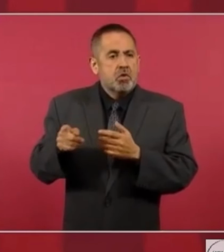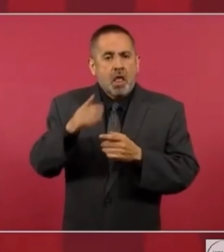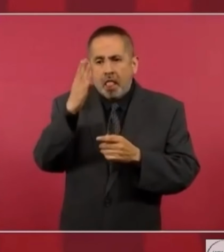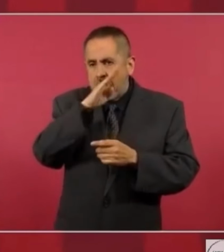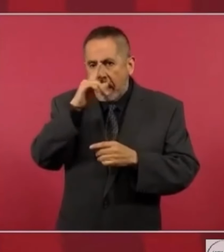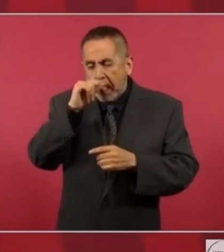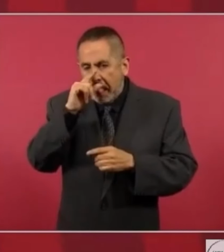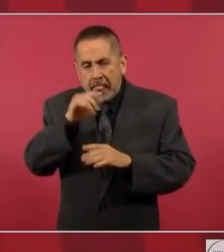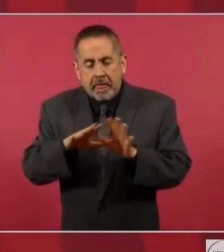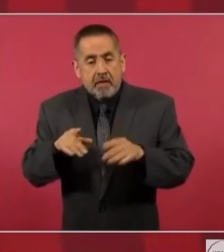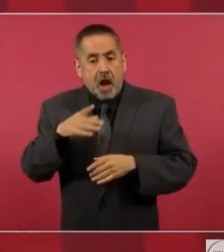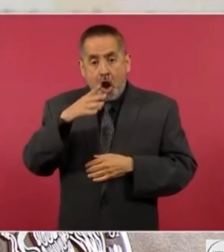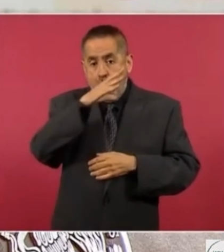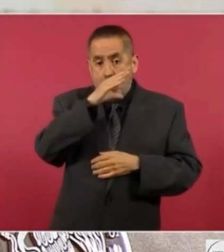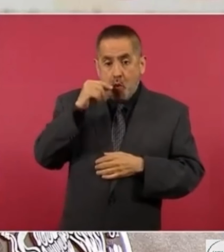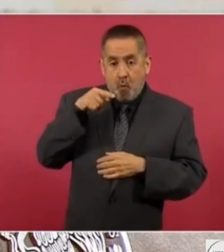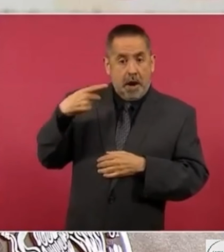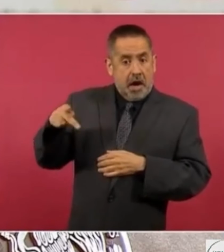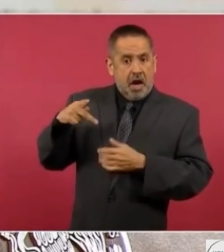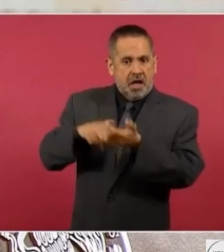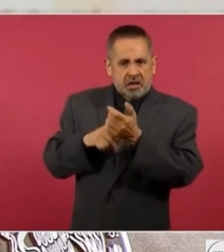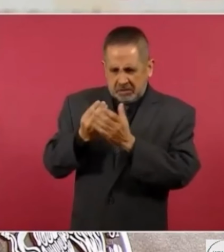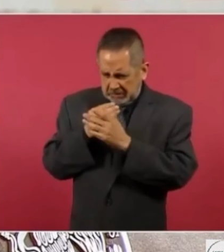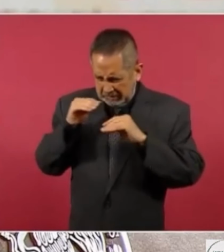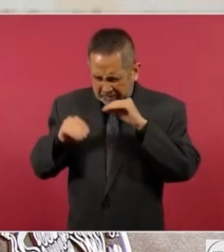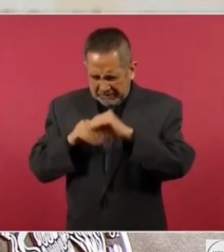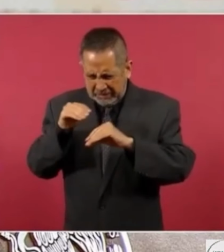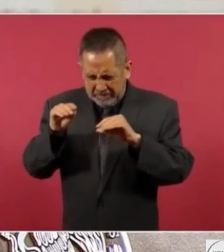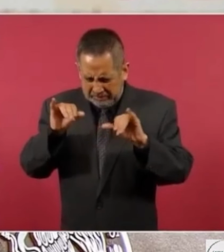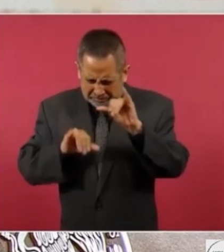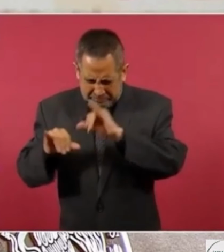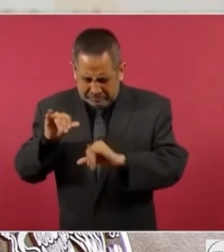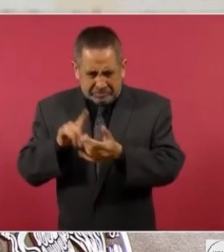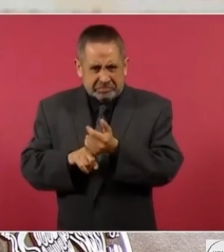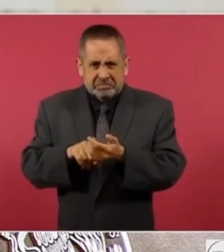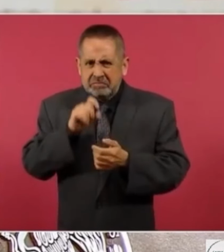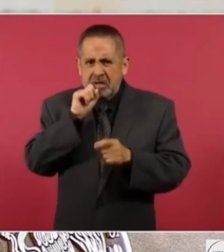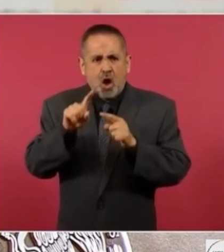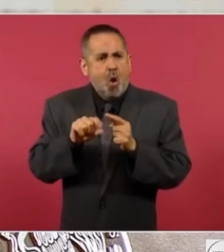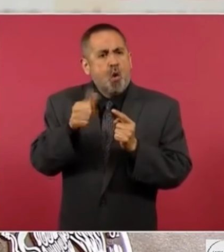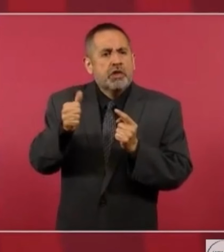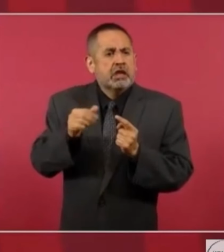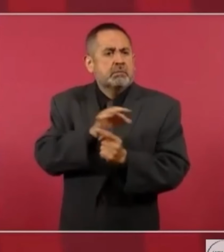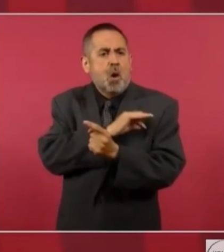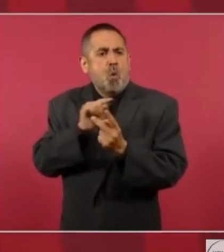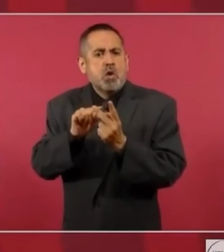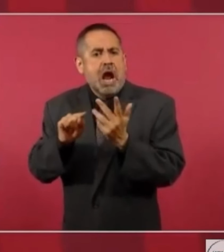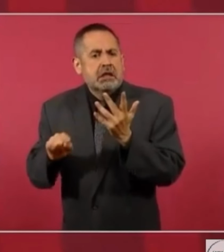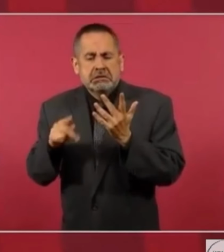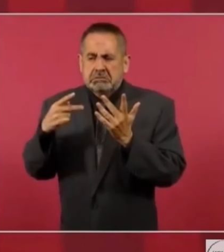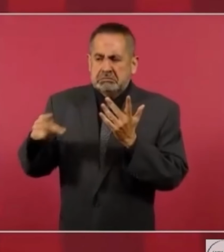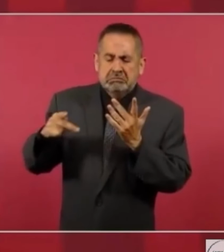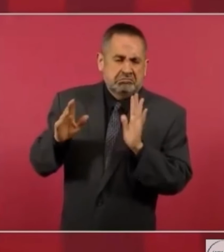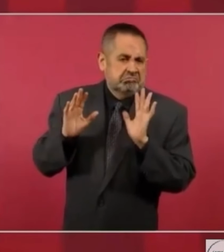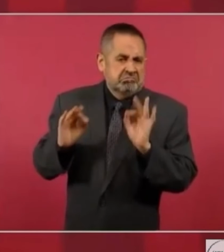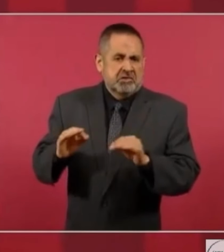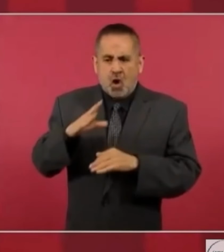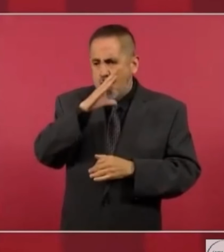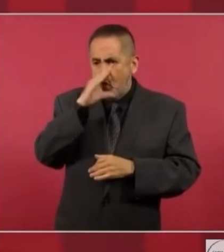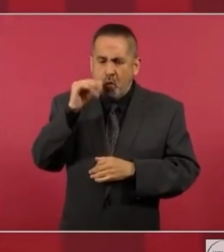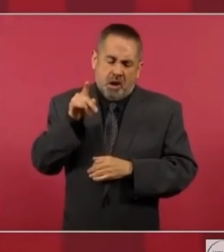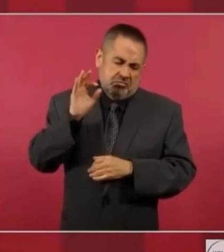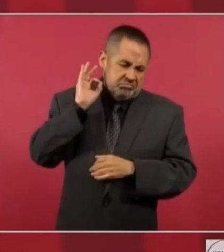Cuba usa este modelo de diseño de la vacuna también para otras vacunas y Cuba es uno de